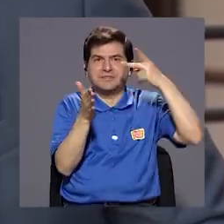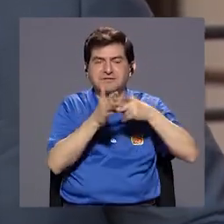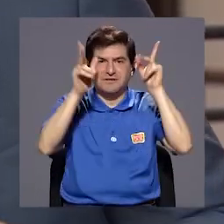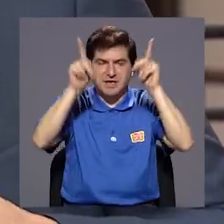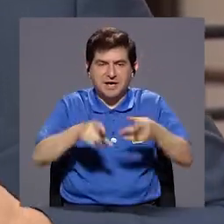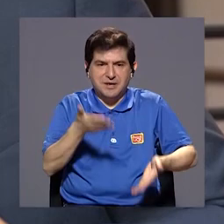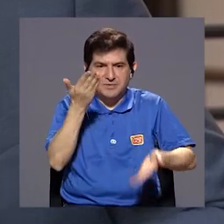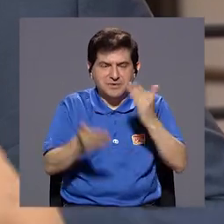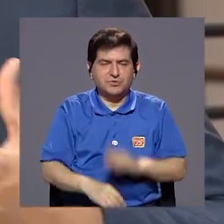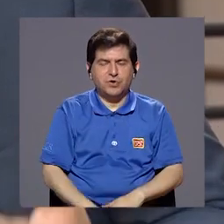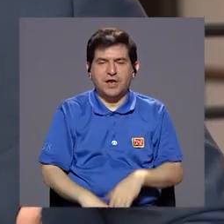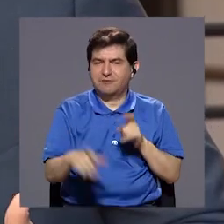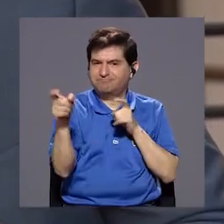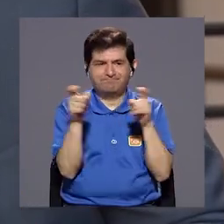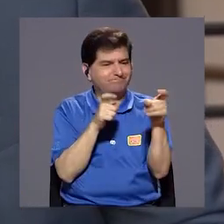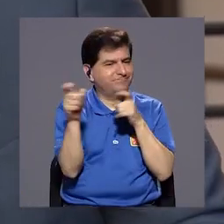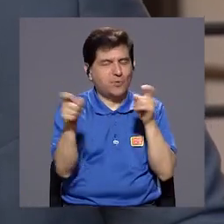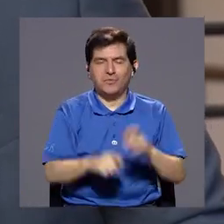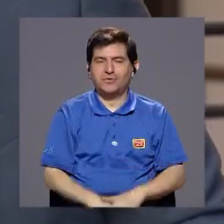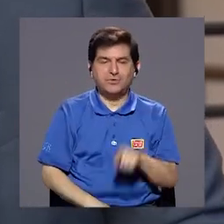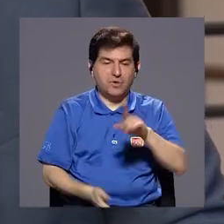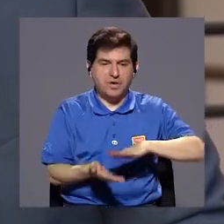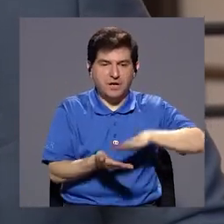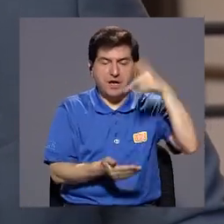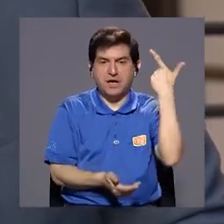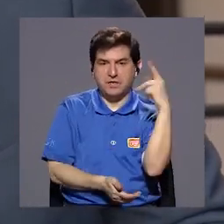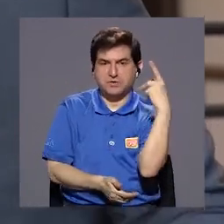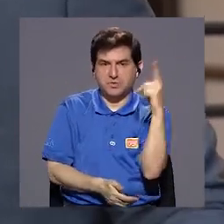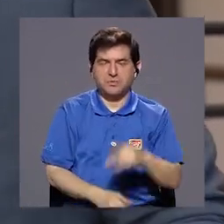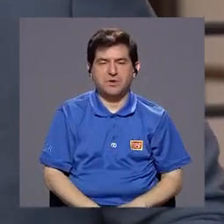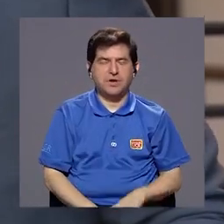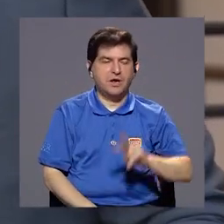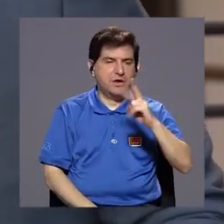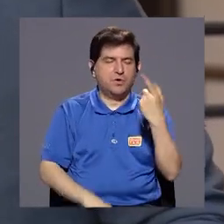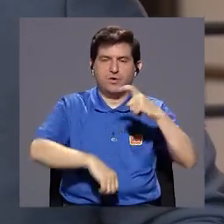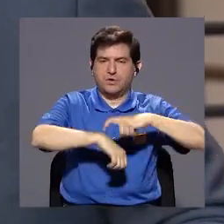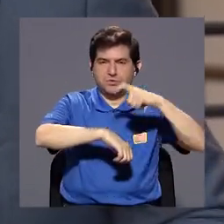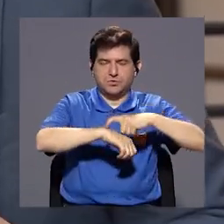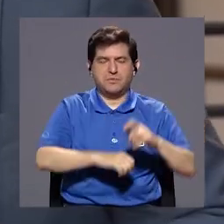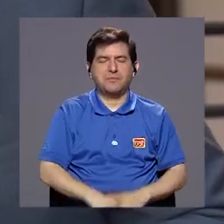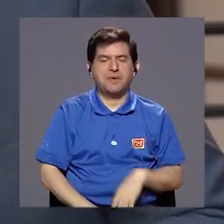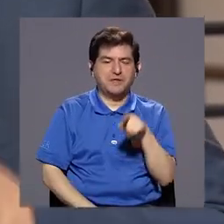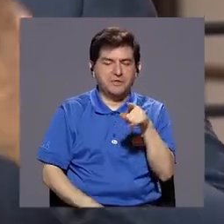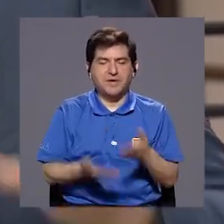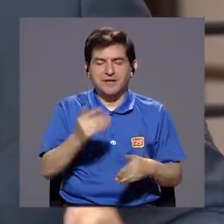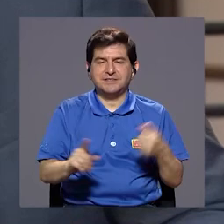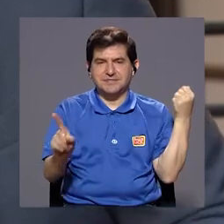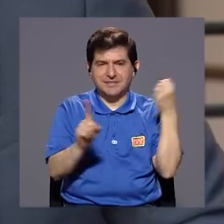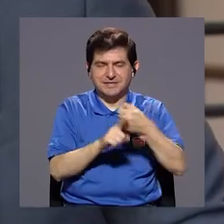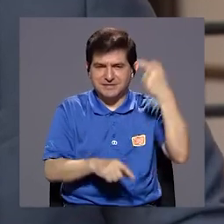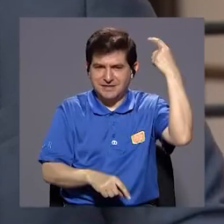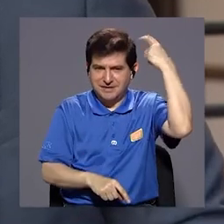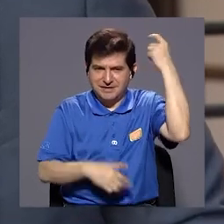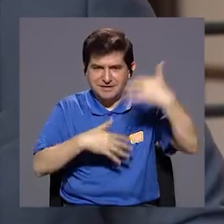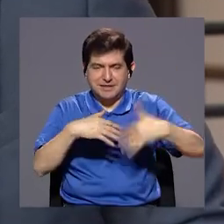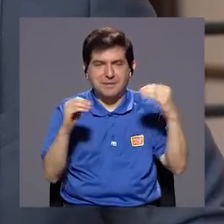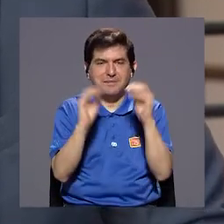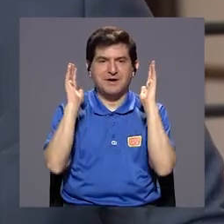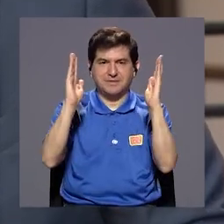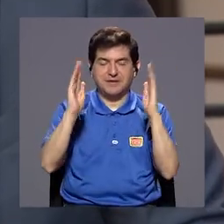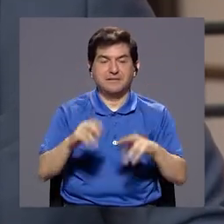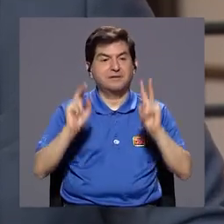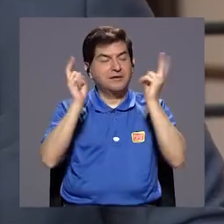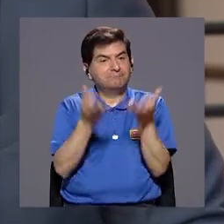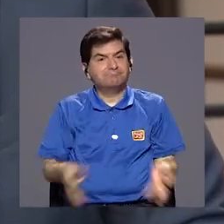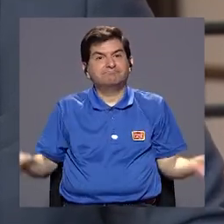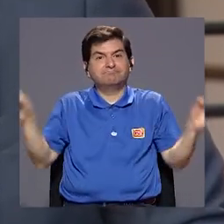decir que la persona tal vez no ha estado bien controlada y eso le aumenta el riesgo de, en un segundo episodio, hacer un infarto tal vez más grande. Entonces es todo un